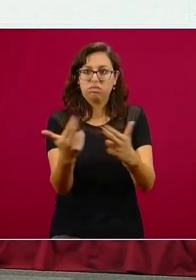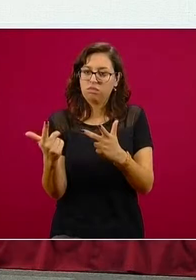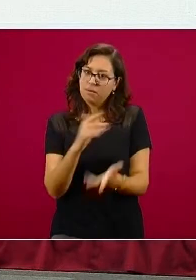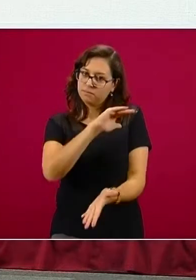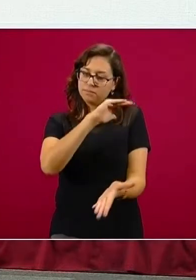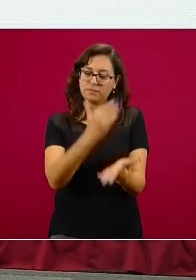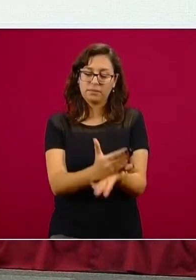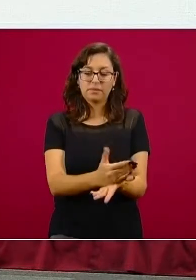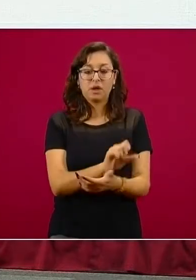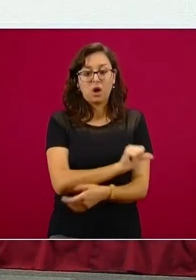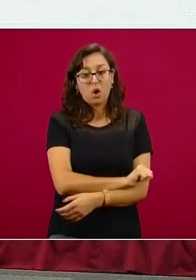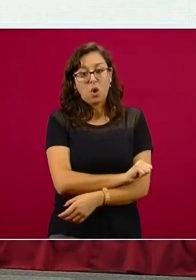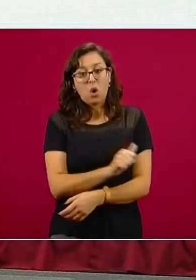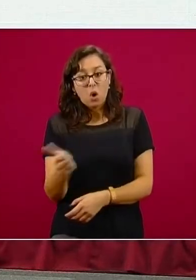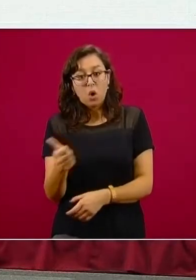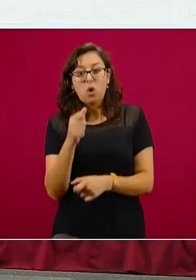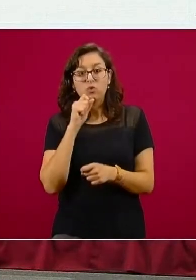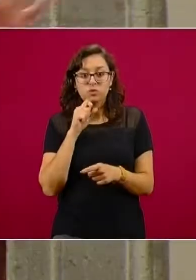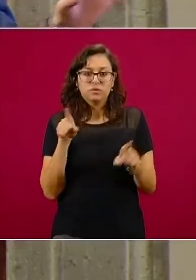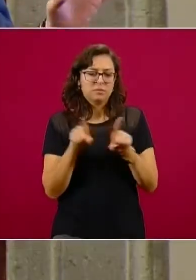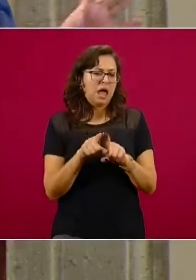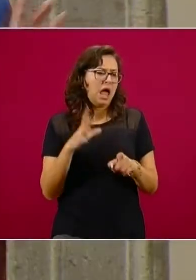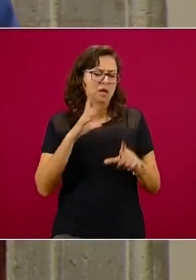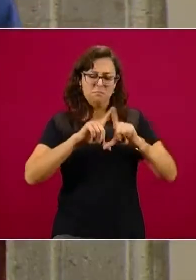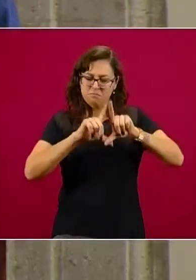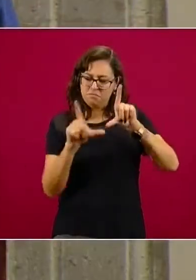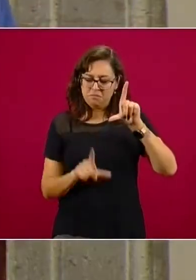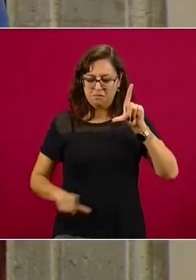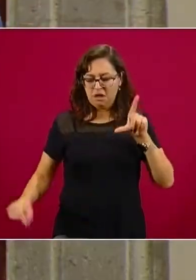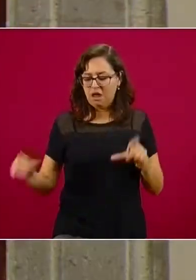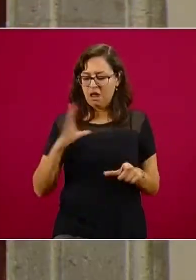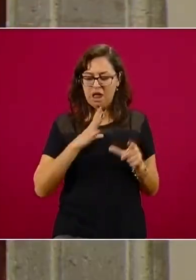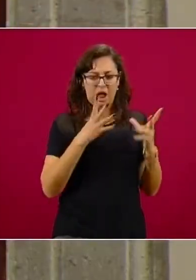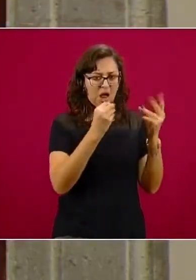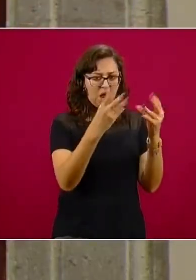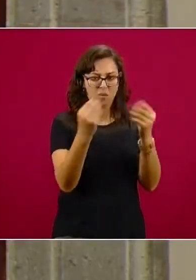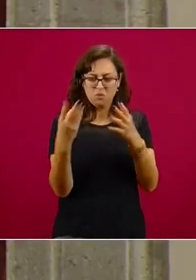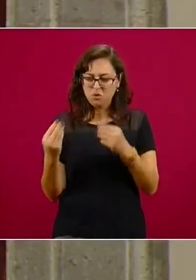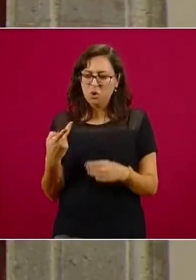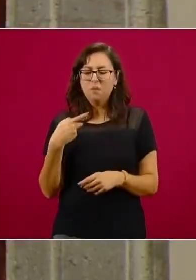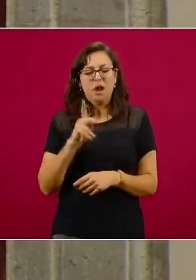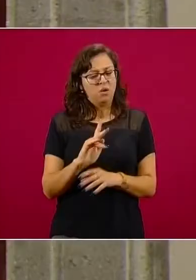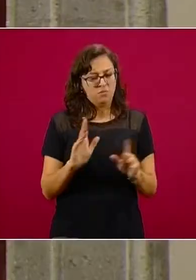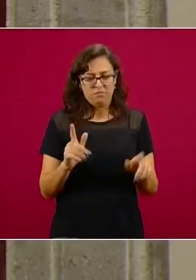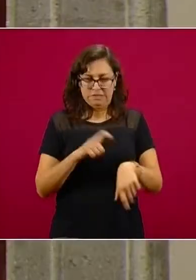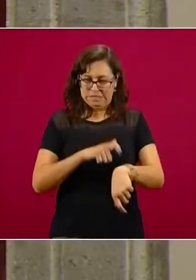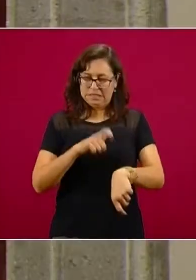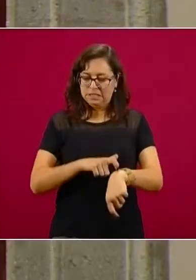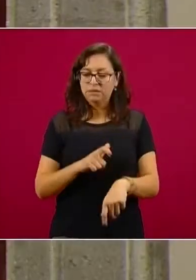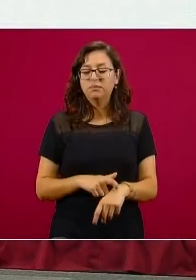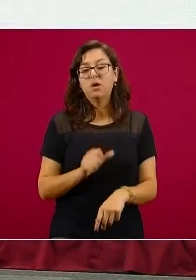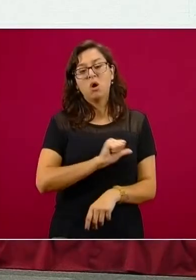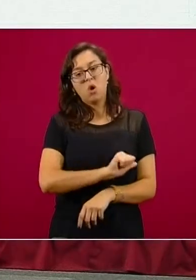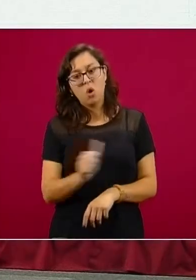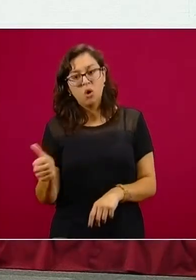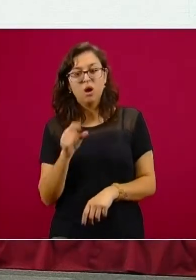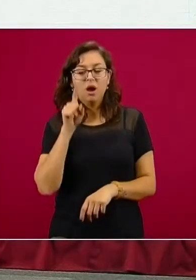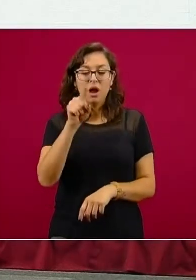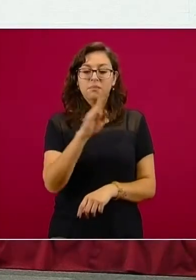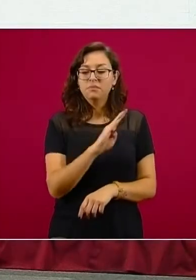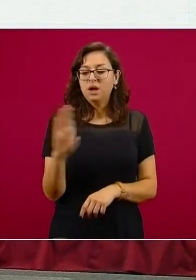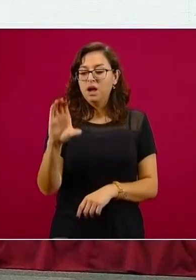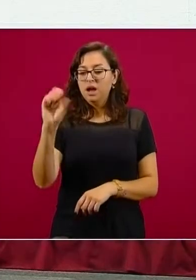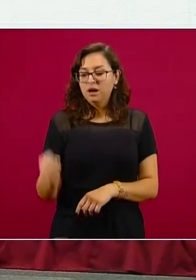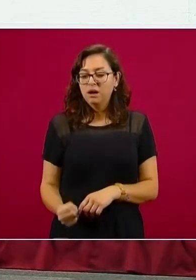cual muestra el fracaso en la política de regularización del suelo, pues cada año se suman 90.000 lotes irregulares en el país